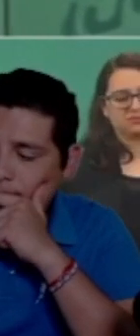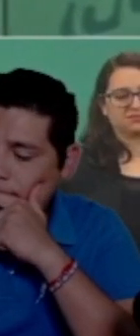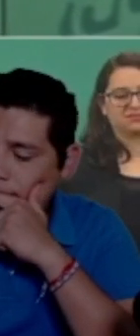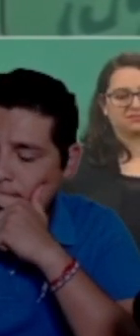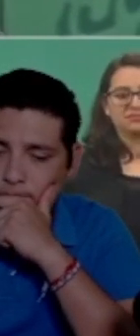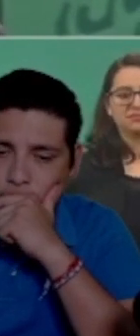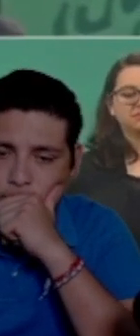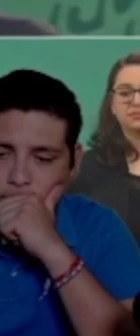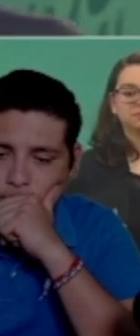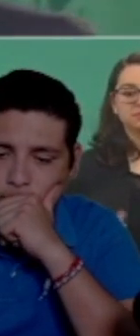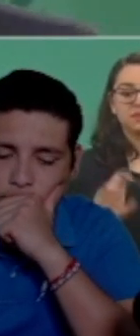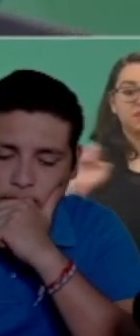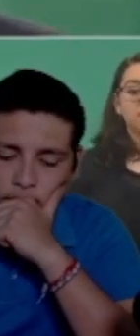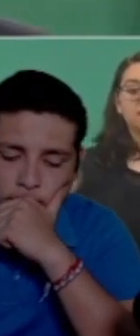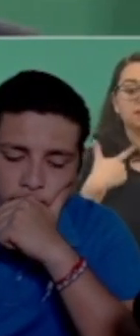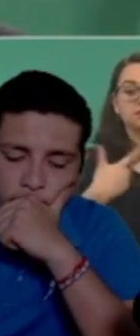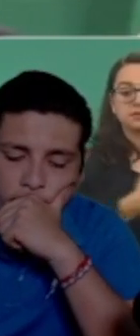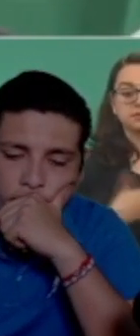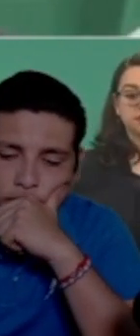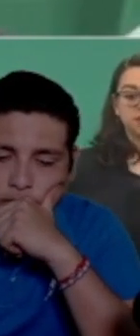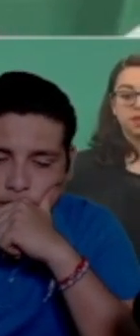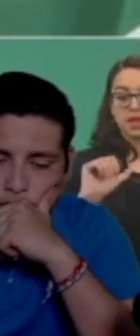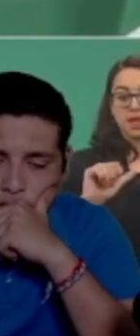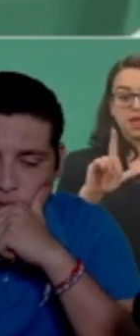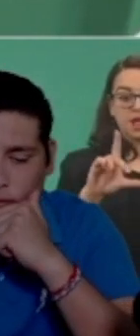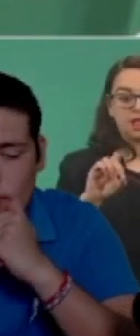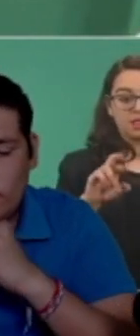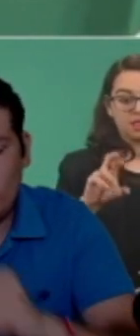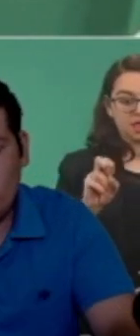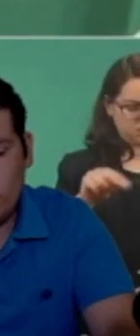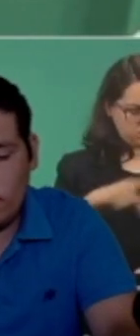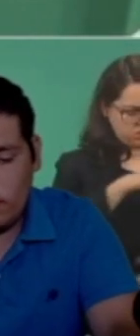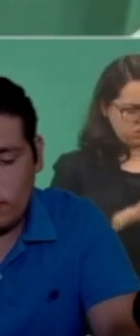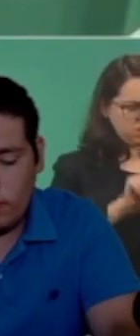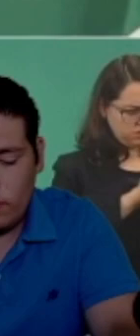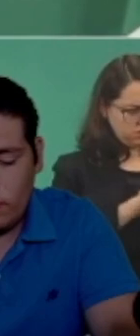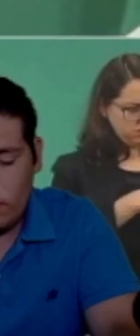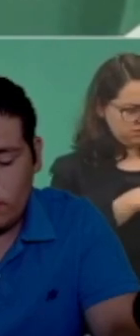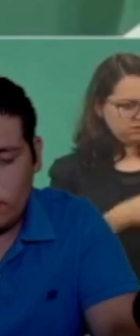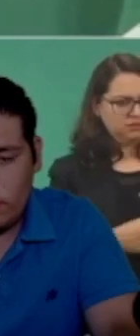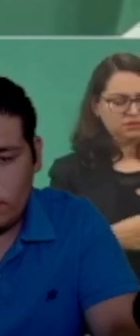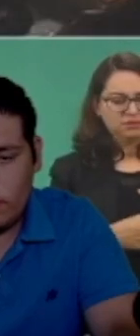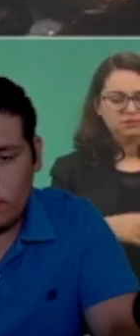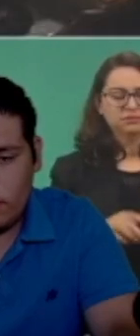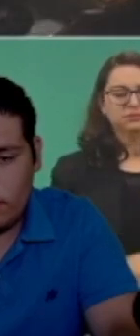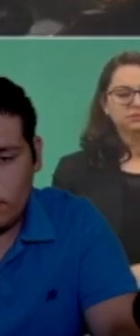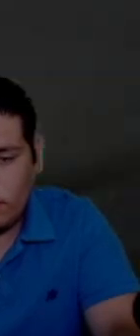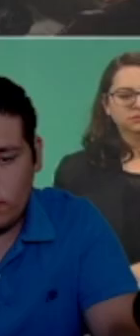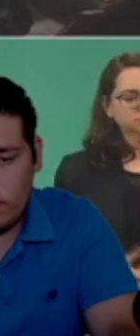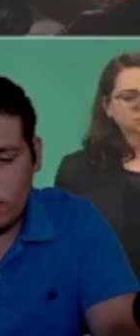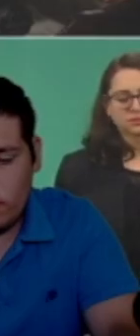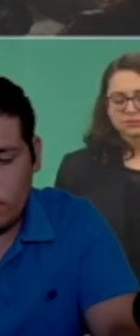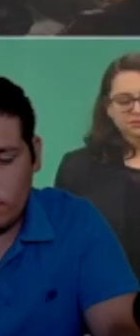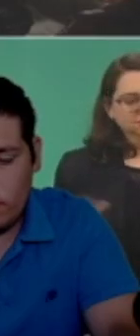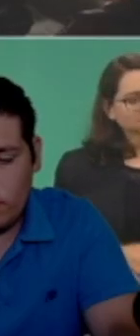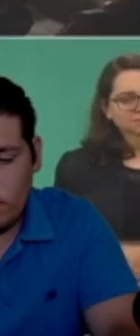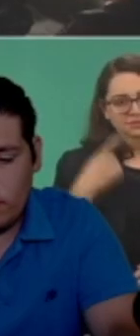Hasta el expresidente Calderón, no sé si tienes por ahí un Twitter que puso, fíjense en qué anda.